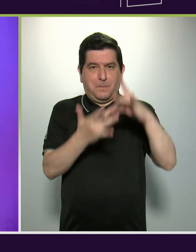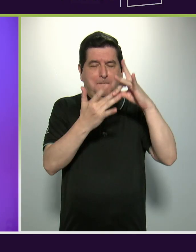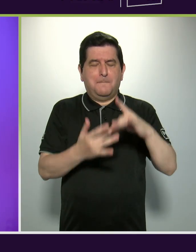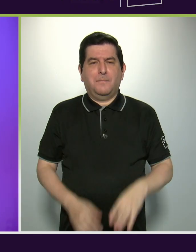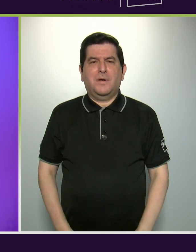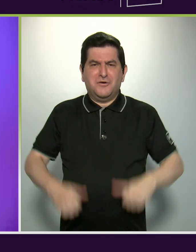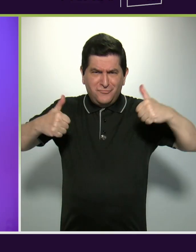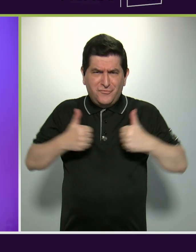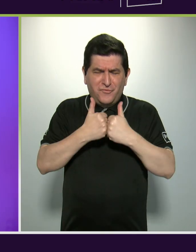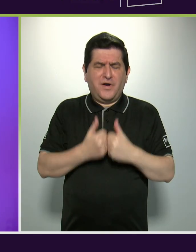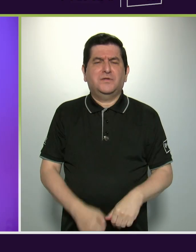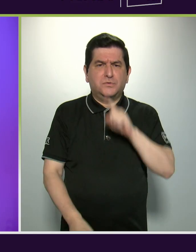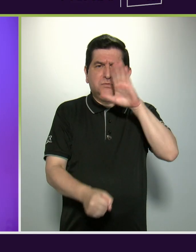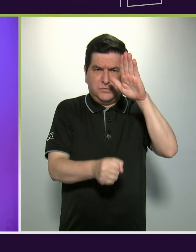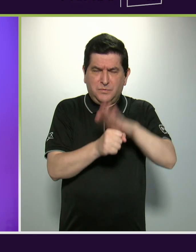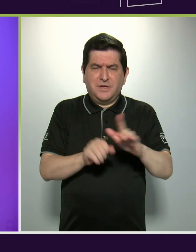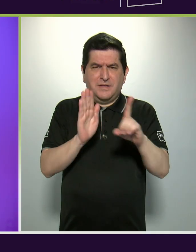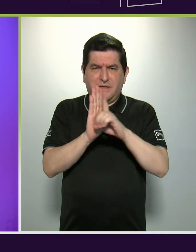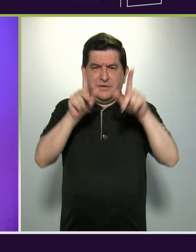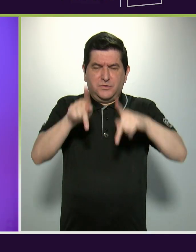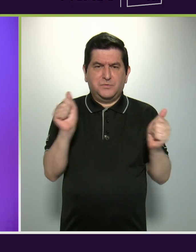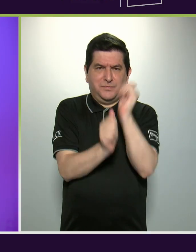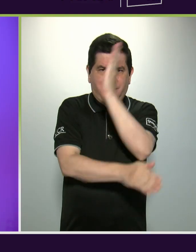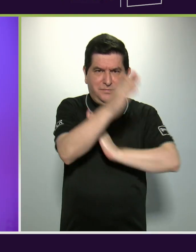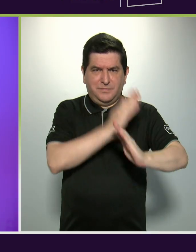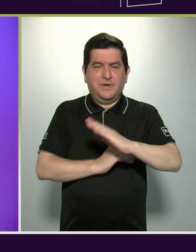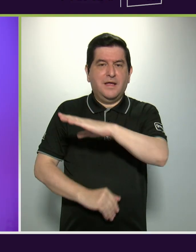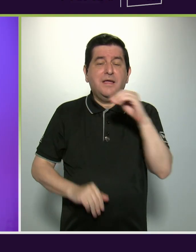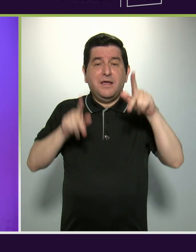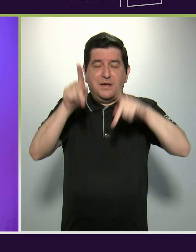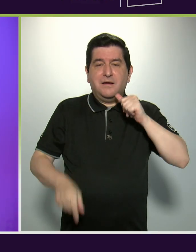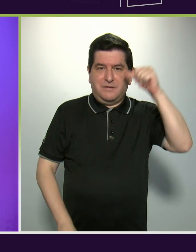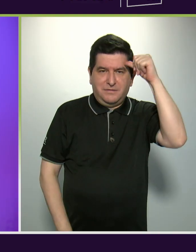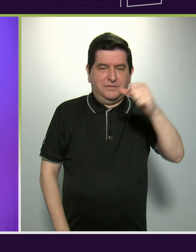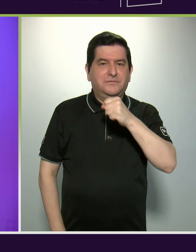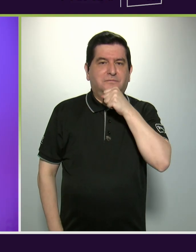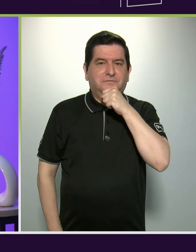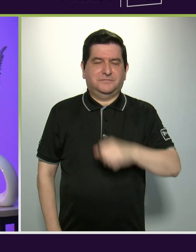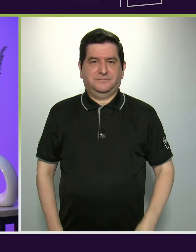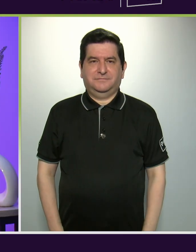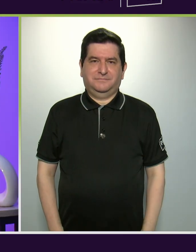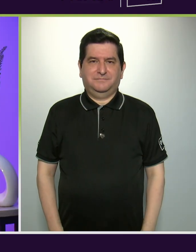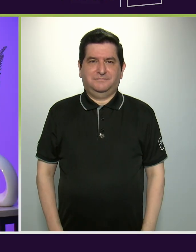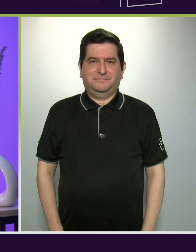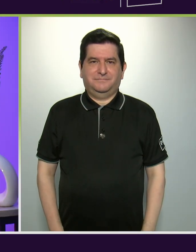principales desafíos para el cumplimiento de los derechos de las personas con discapacidad y personas adultas mayores. Costa Rica es